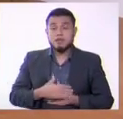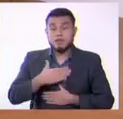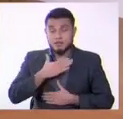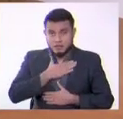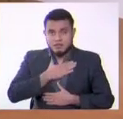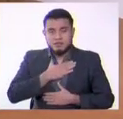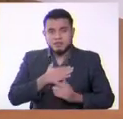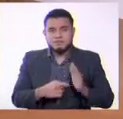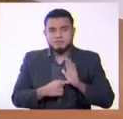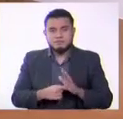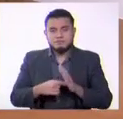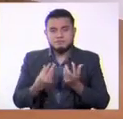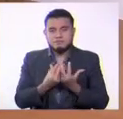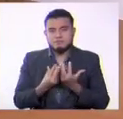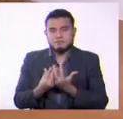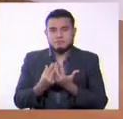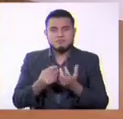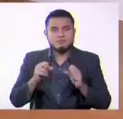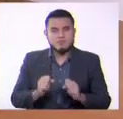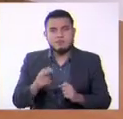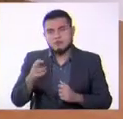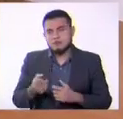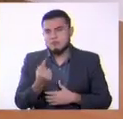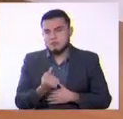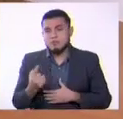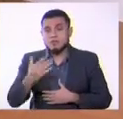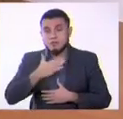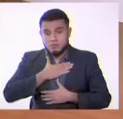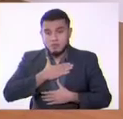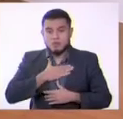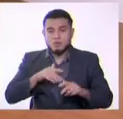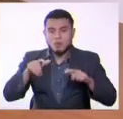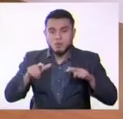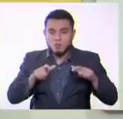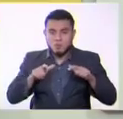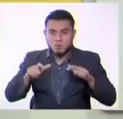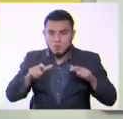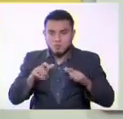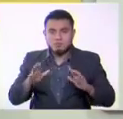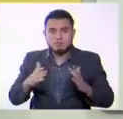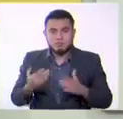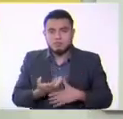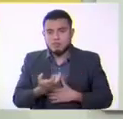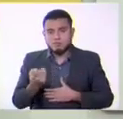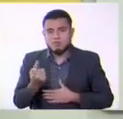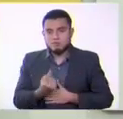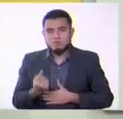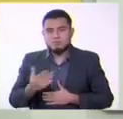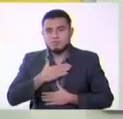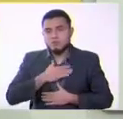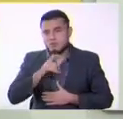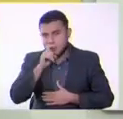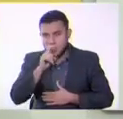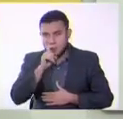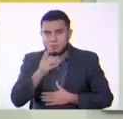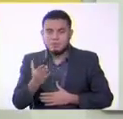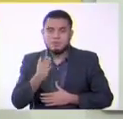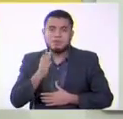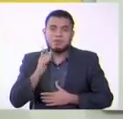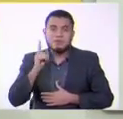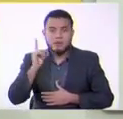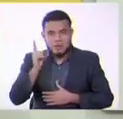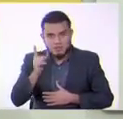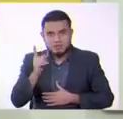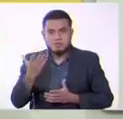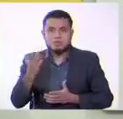referentes sociales, que pueden ser las mismas personas de mi edad, como también aquello que mis papás, mis maestros, mis amigos dicen